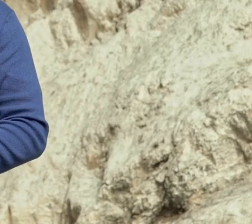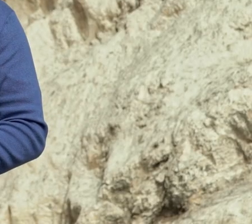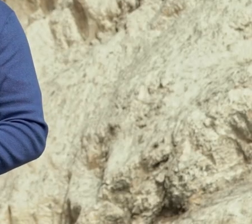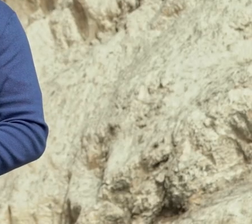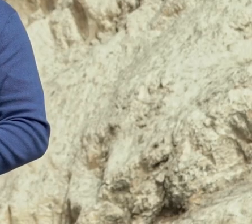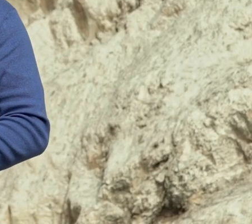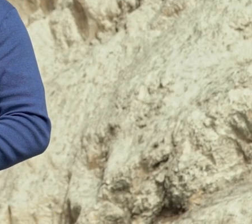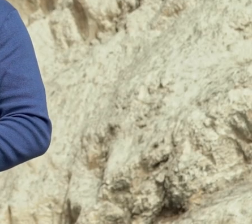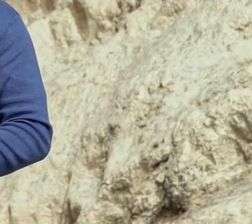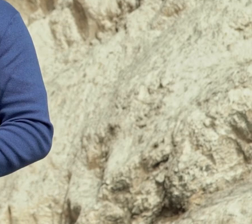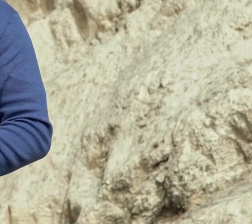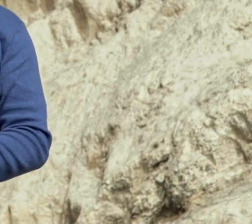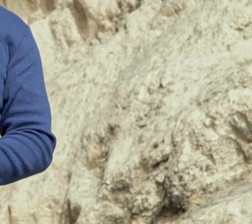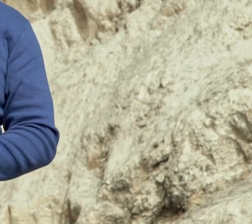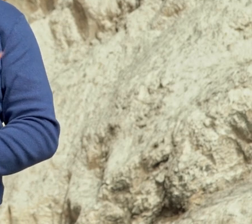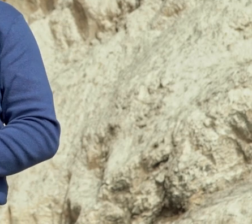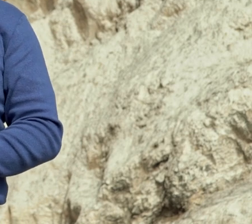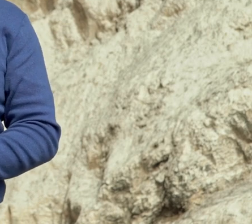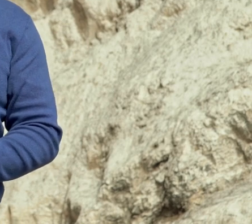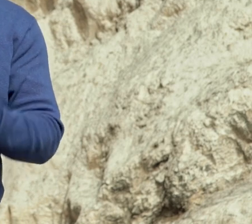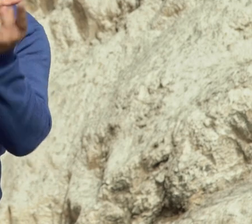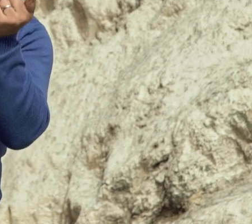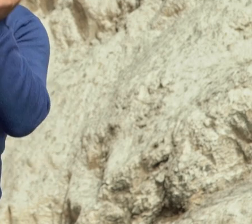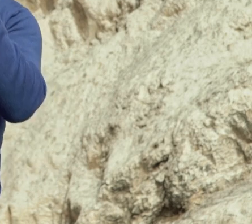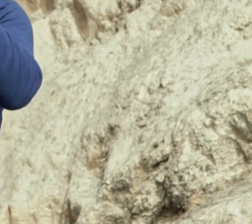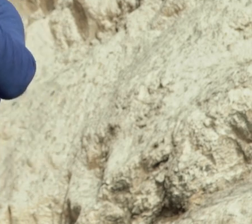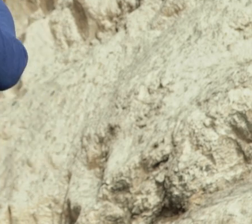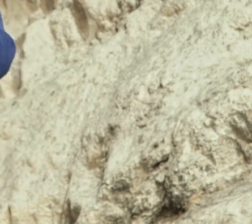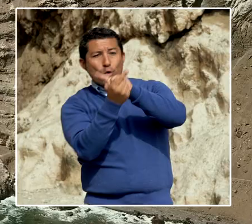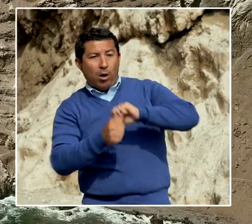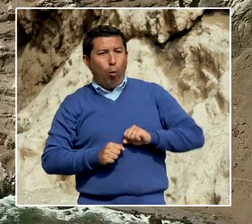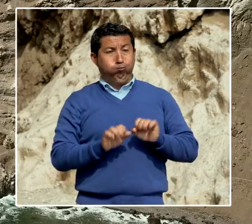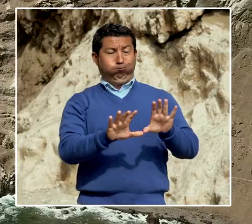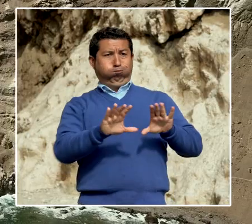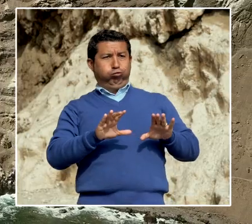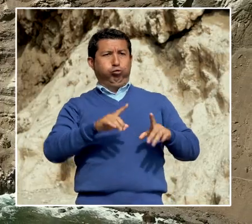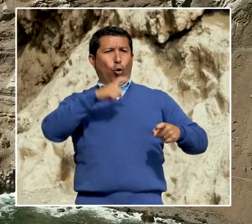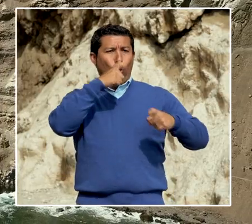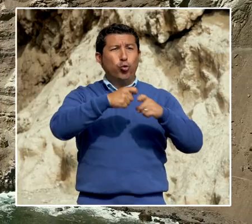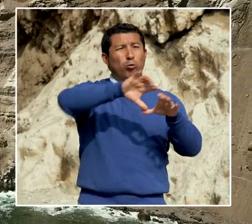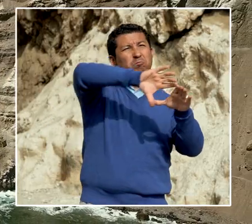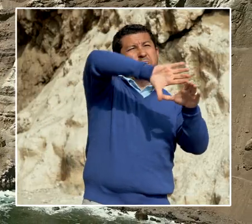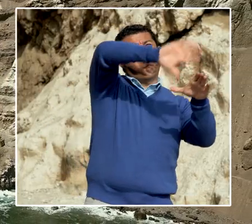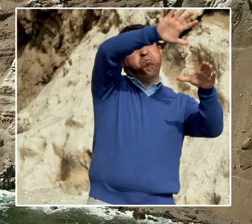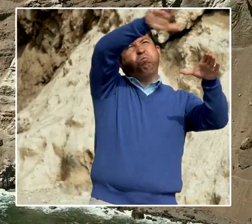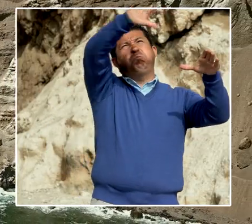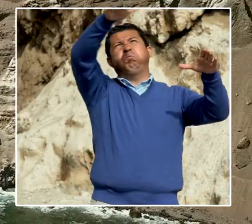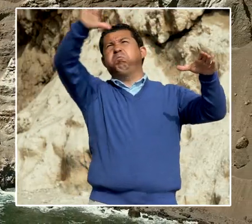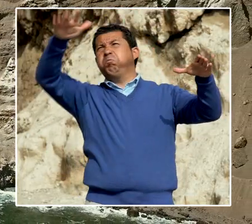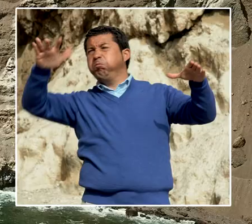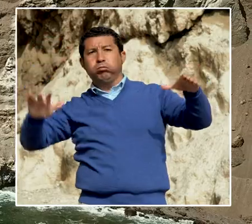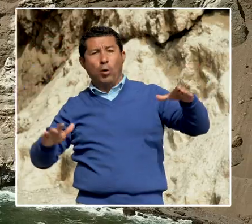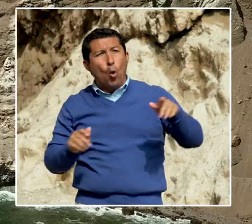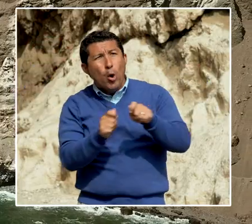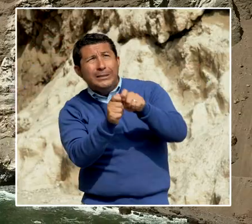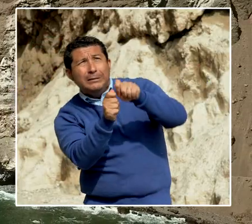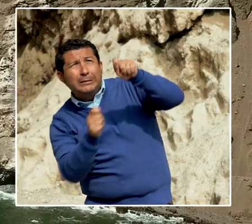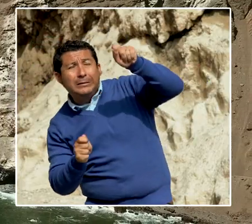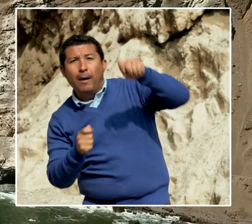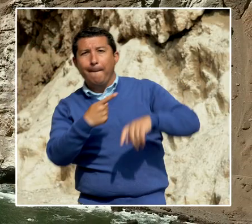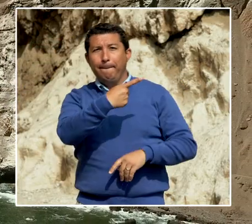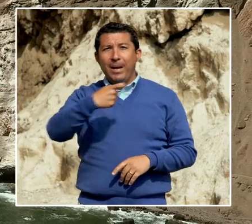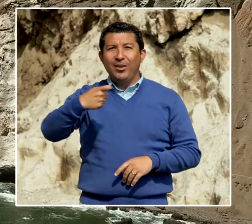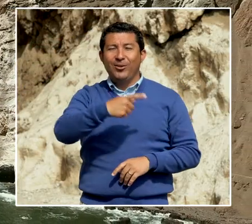hacia el sur la geografía cambia radicalmente y comienzan a dominar enormes acantilados